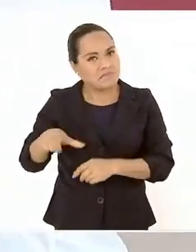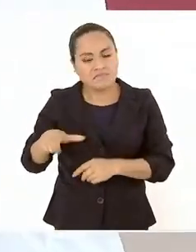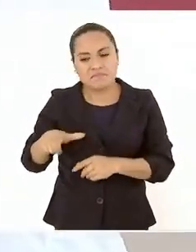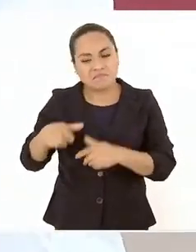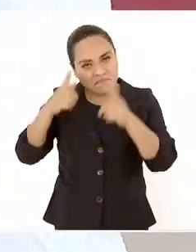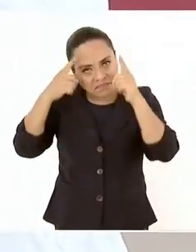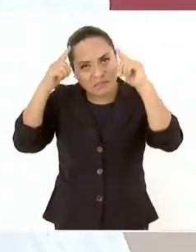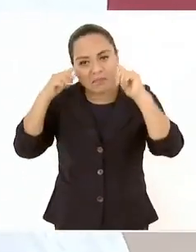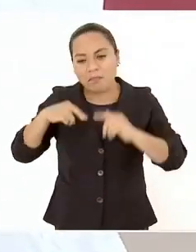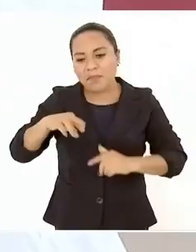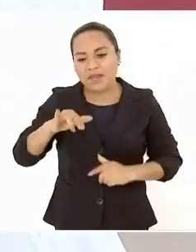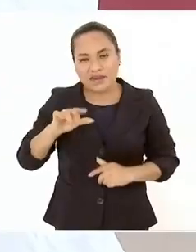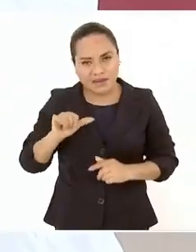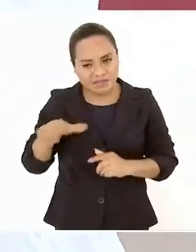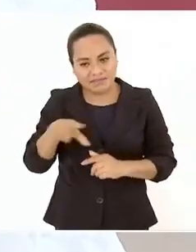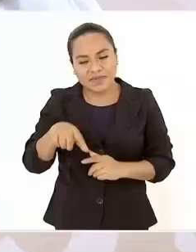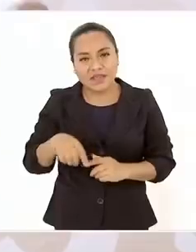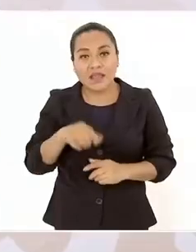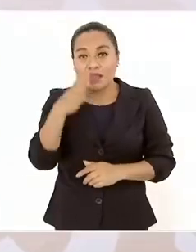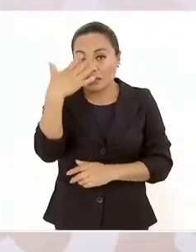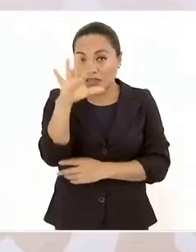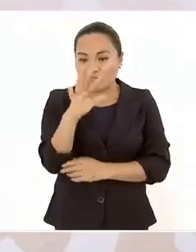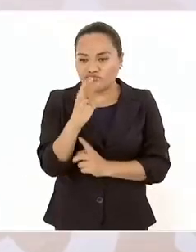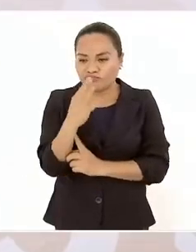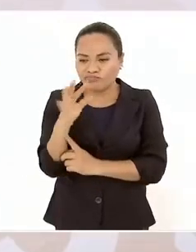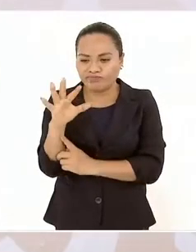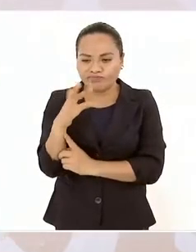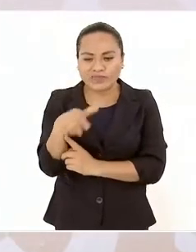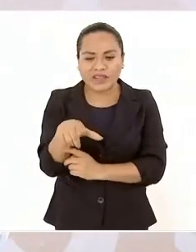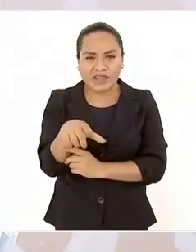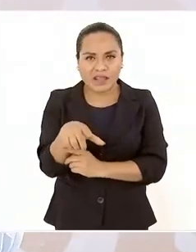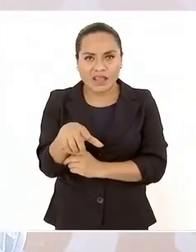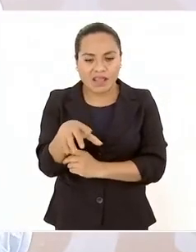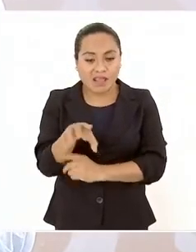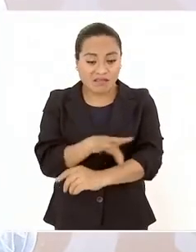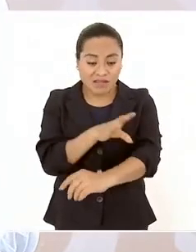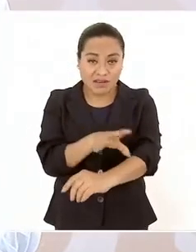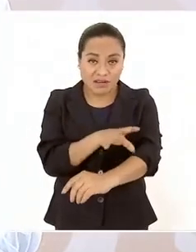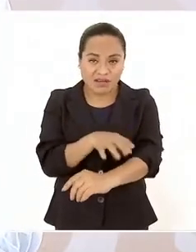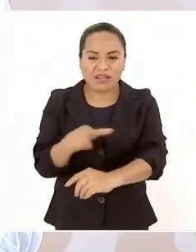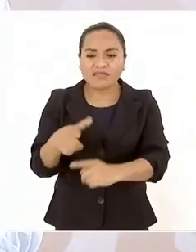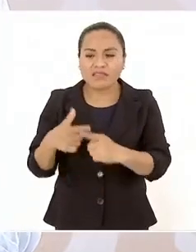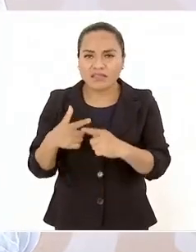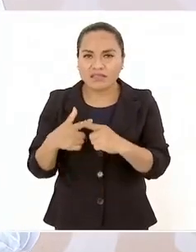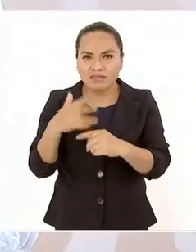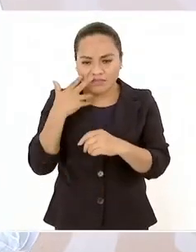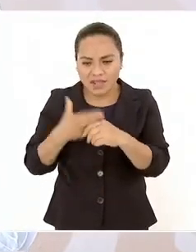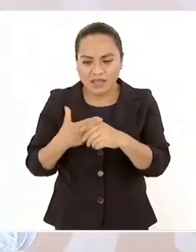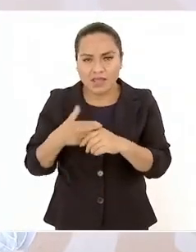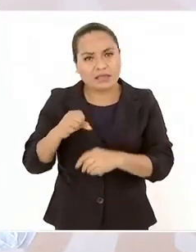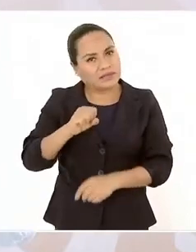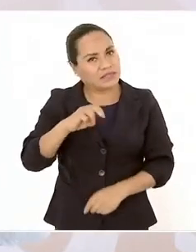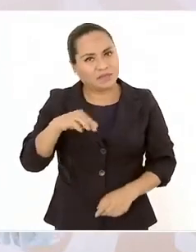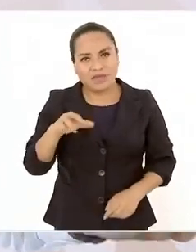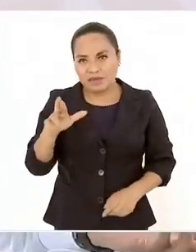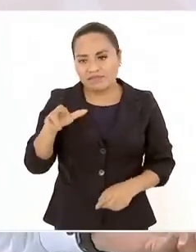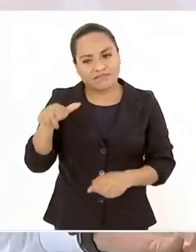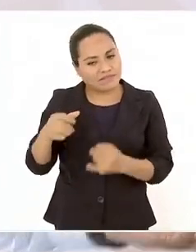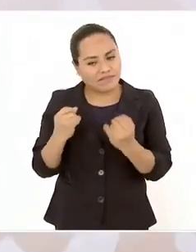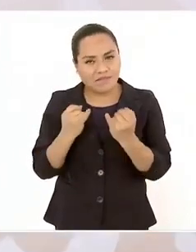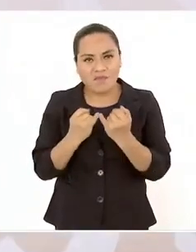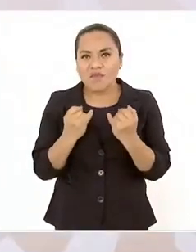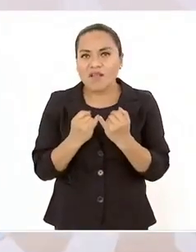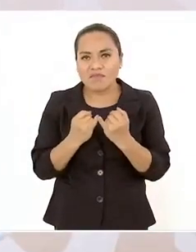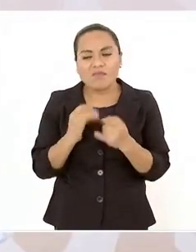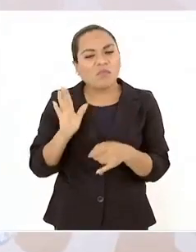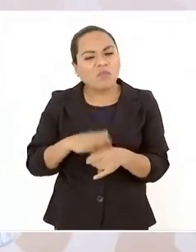Los 10 parques industriales, Marina. ¿Por qué?